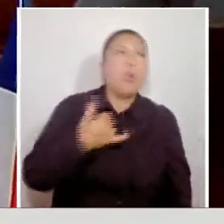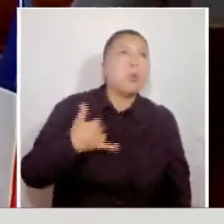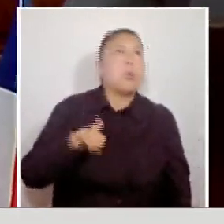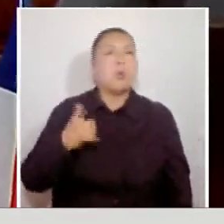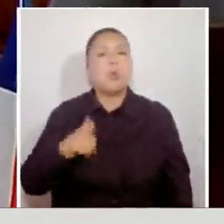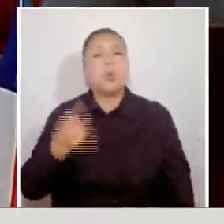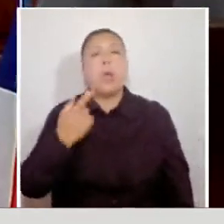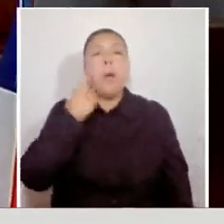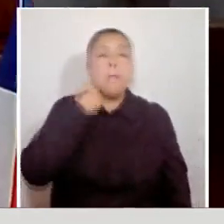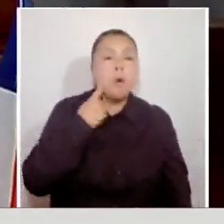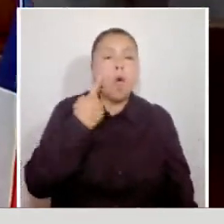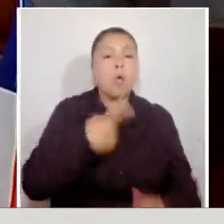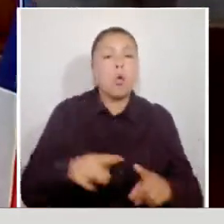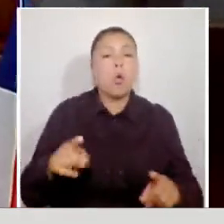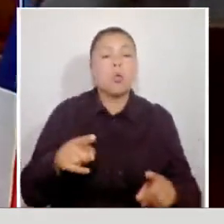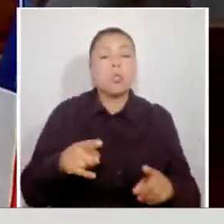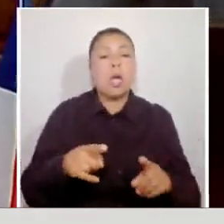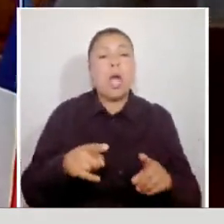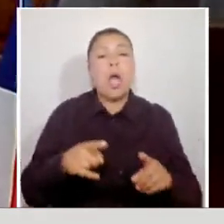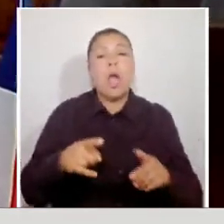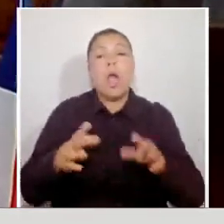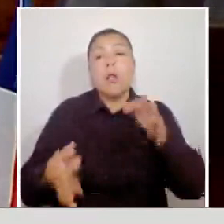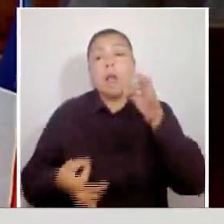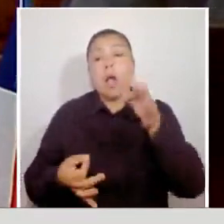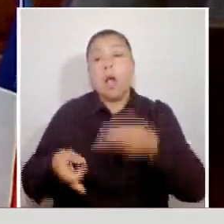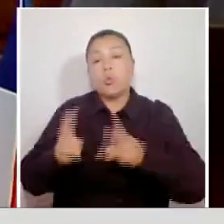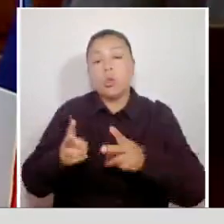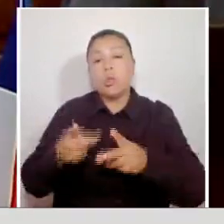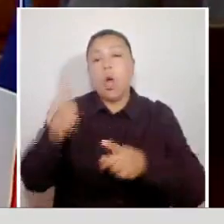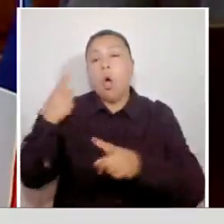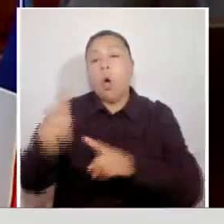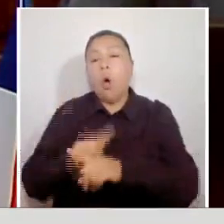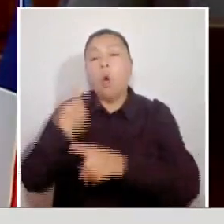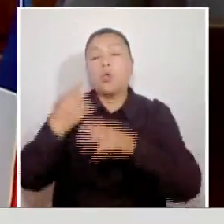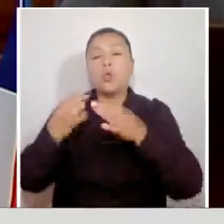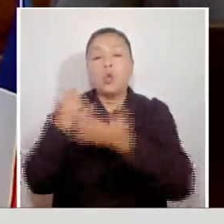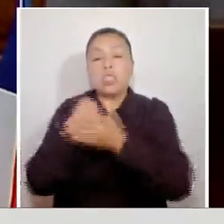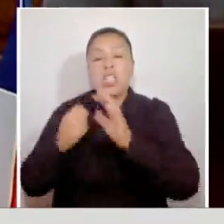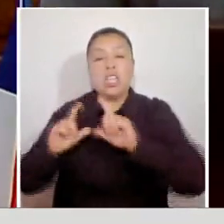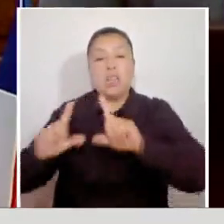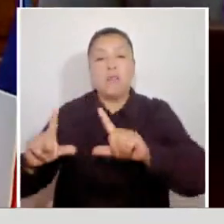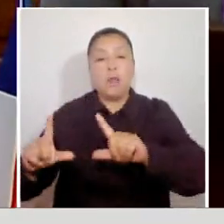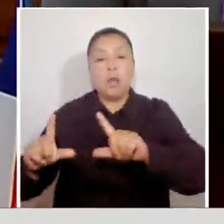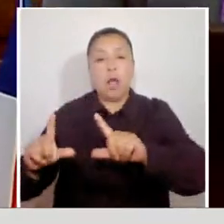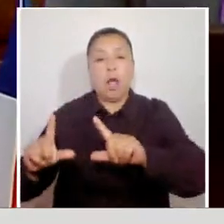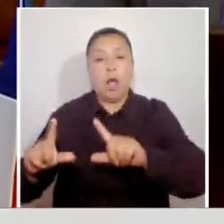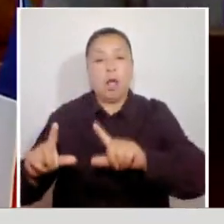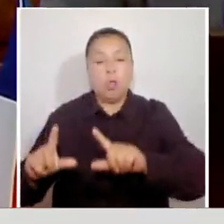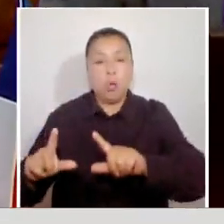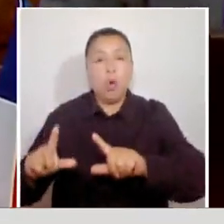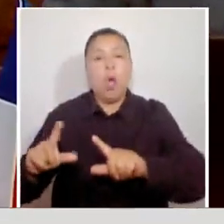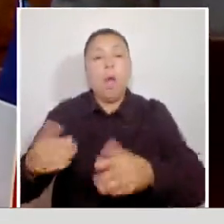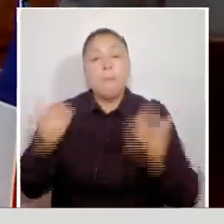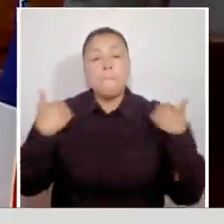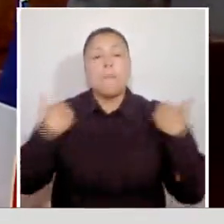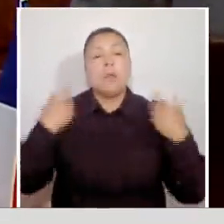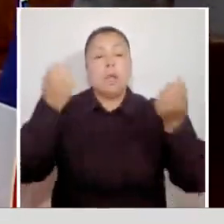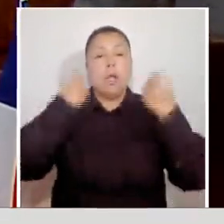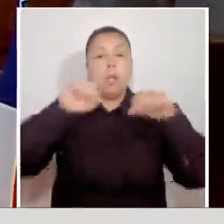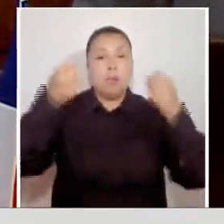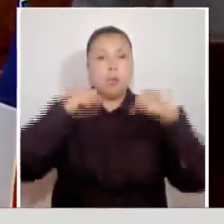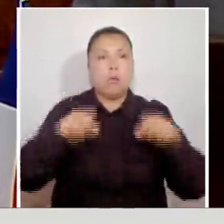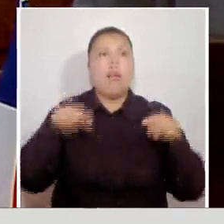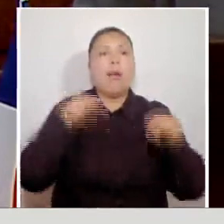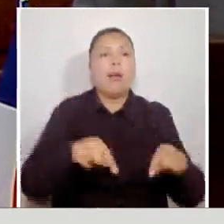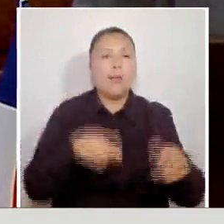tiene que ir a dar de baja su autorización para generar un nuevo certificado que le permita practicar otra práctica deportiva entonces aquí estamos poniendo una